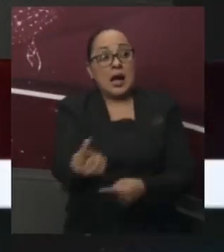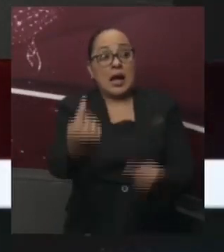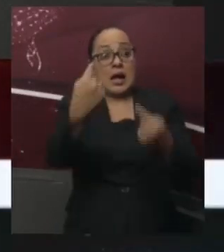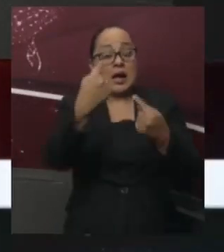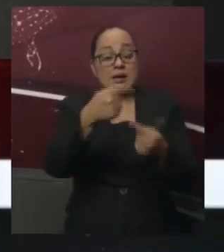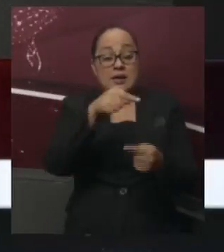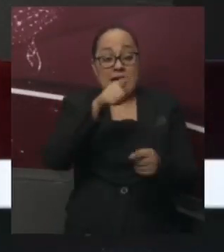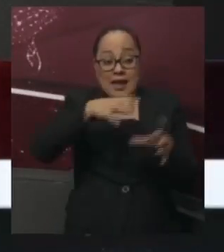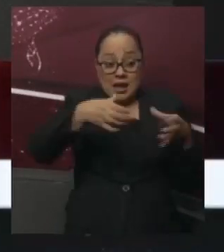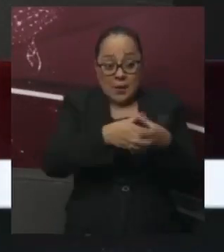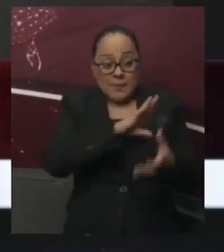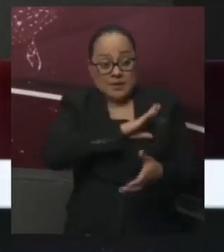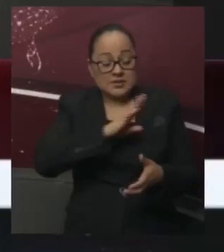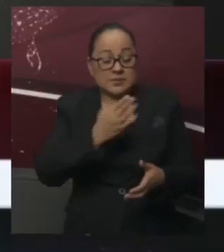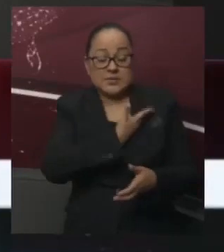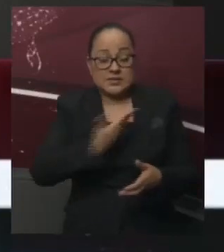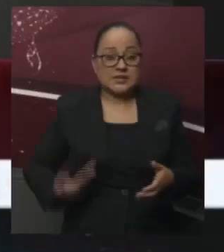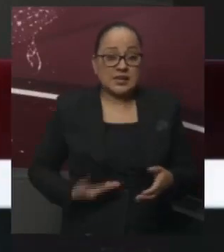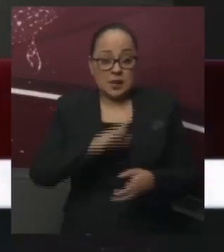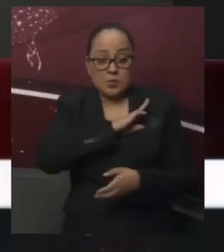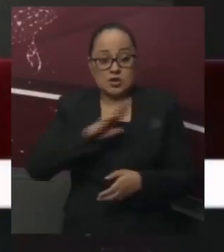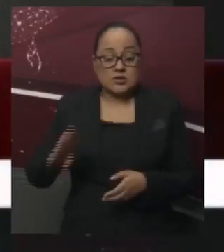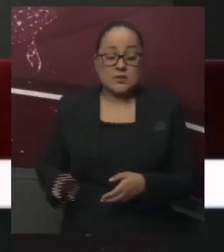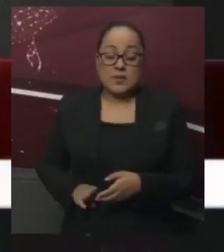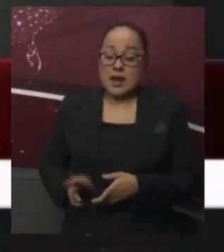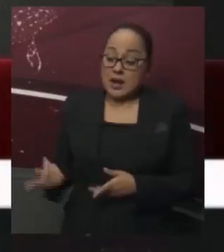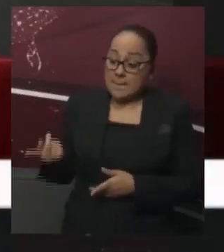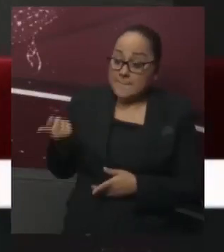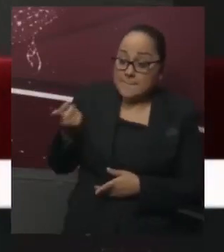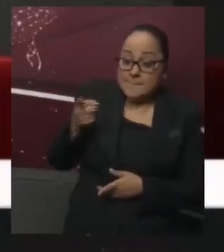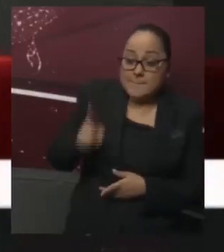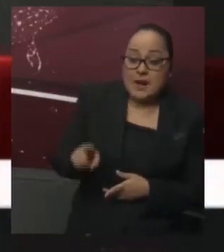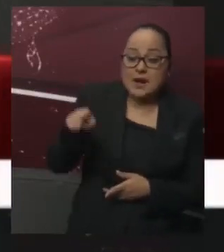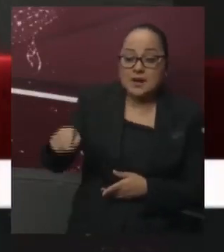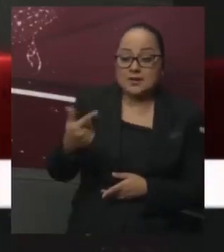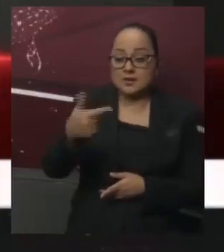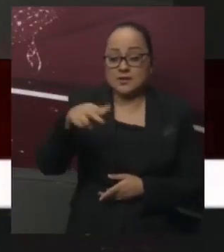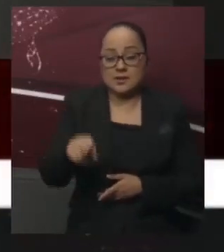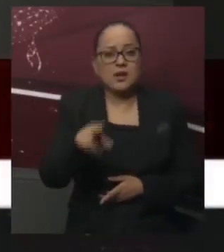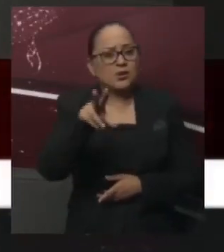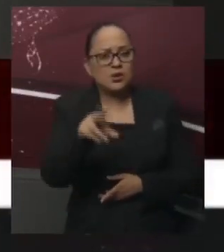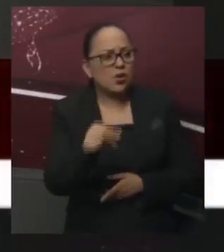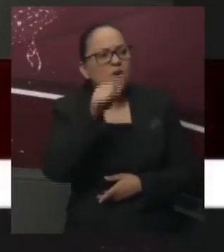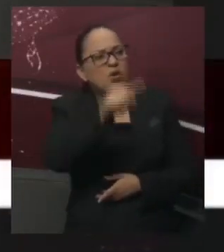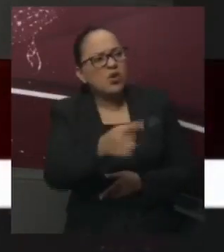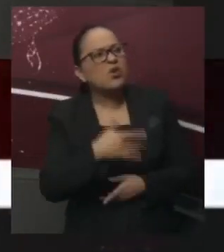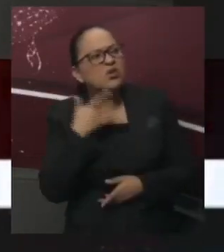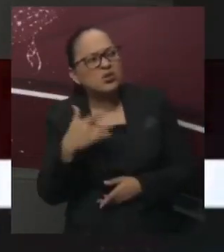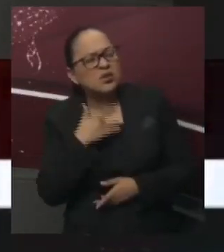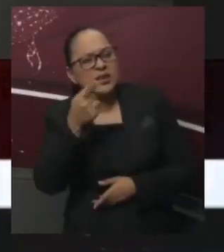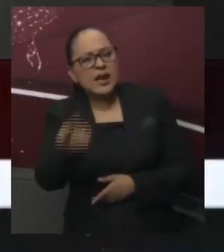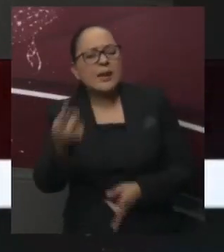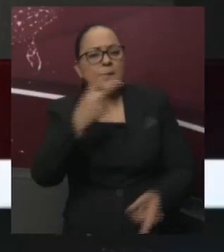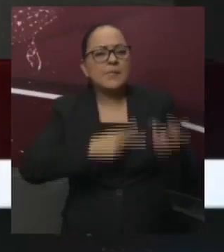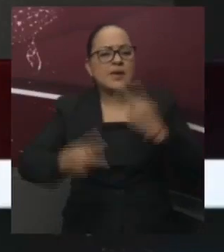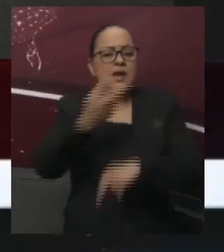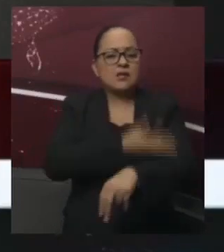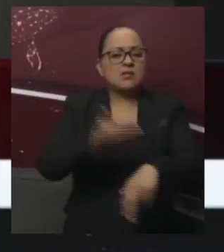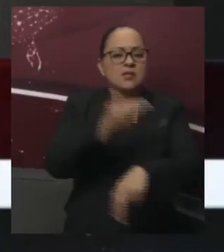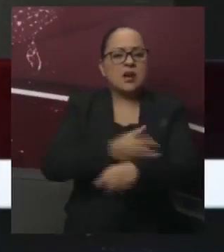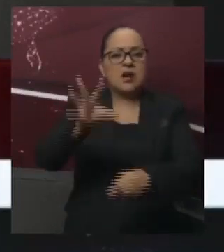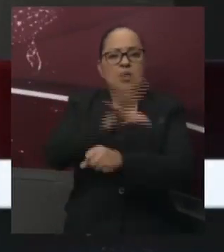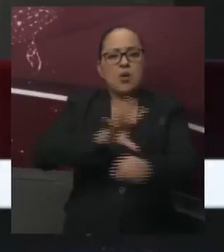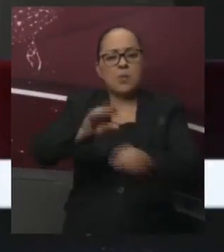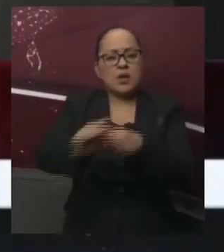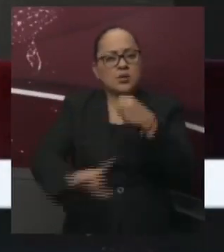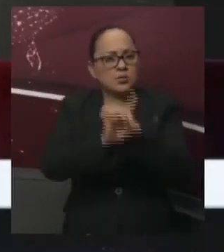es totalmente falso, ¿no? Y creen muchos presidentes municipales también que la Guardia les va a resolver todos los problemas de seguridad pública, y